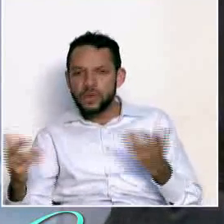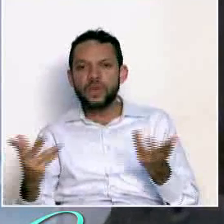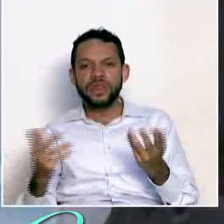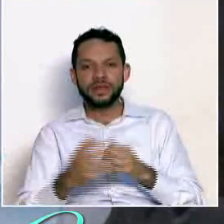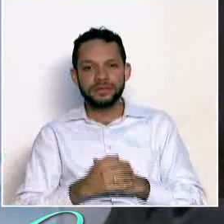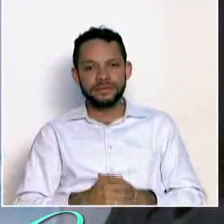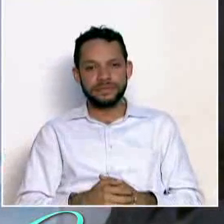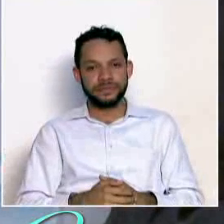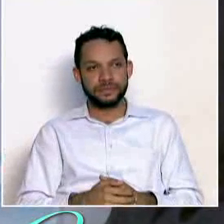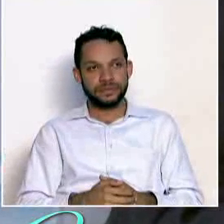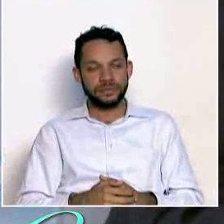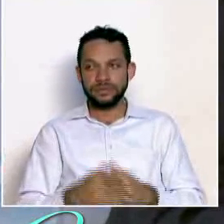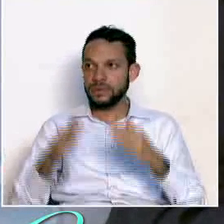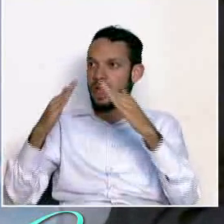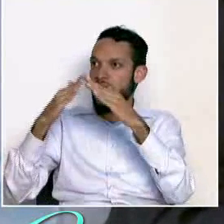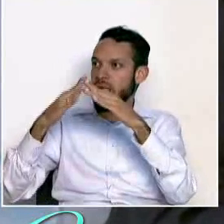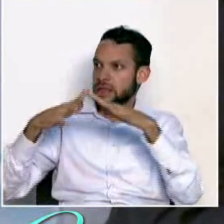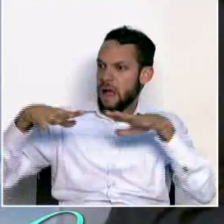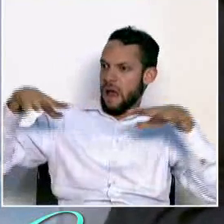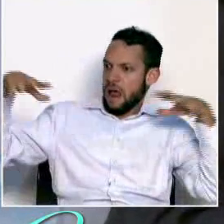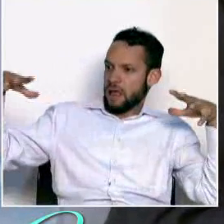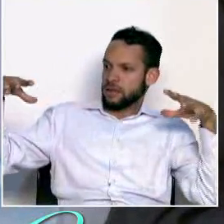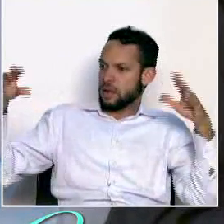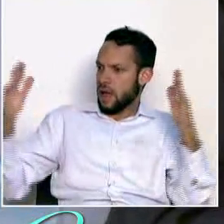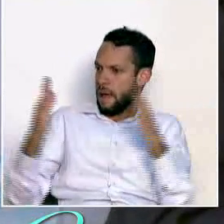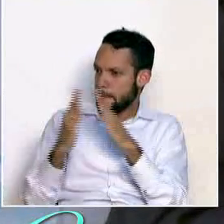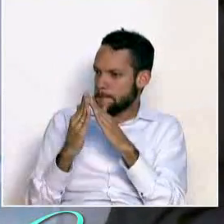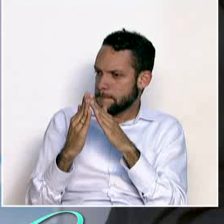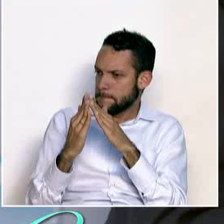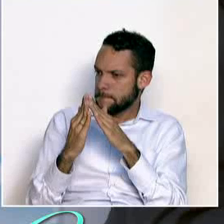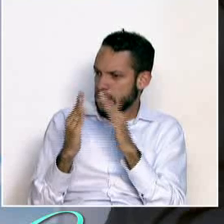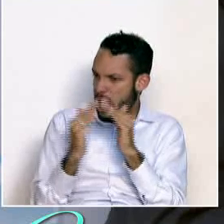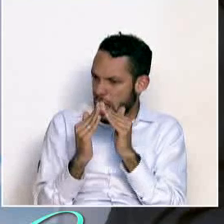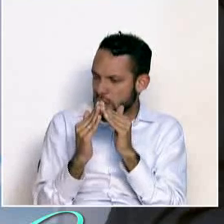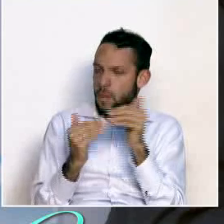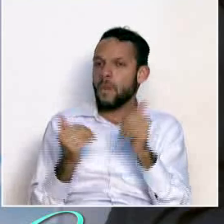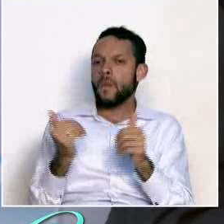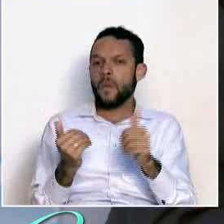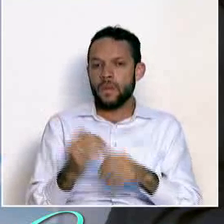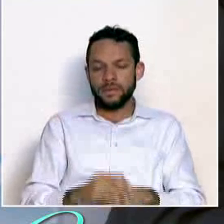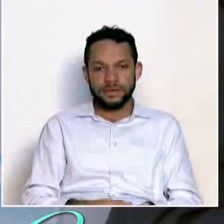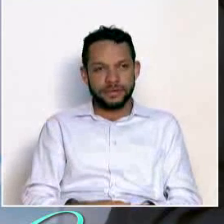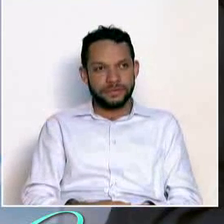Dime, ¿cómo es esa casa donde vives?